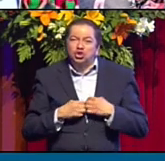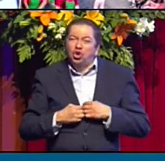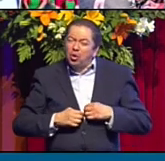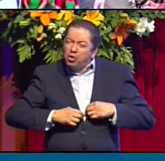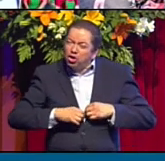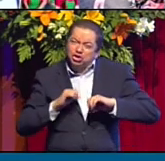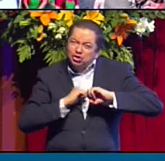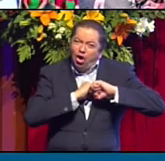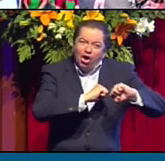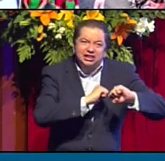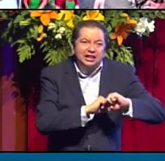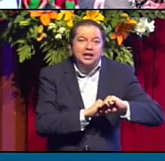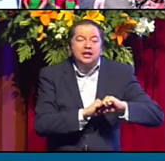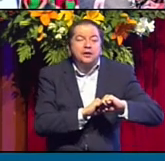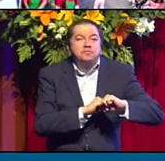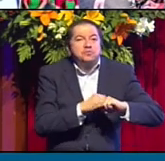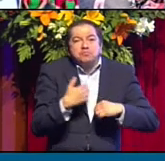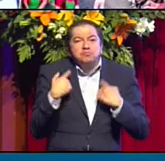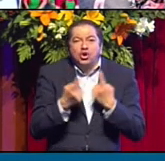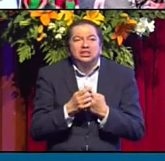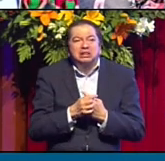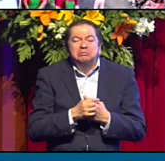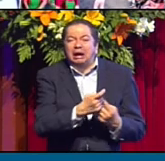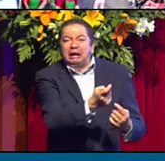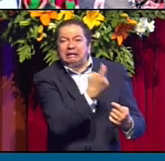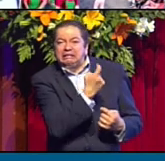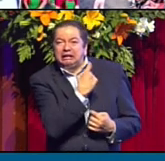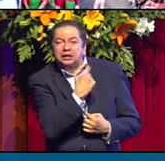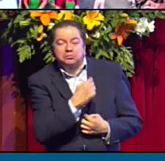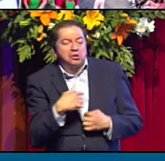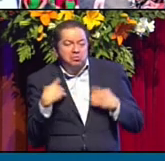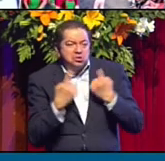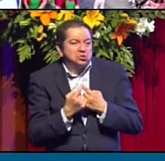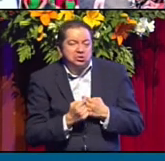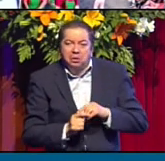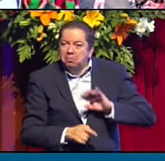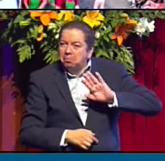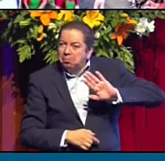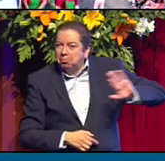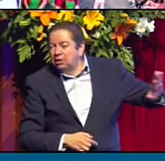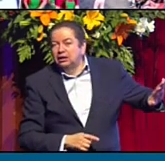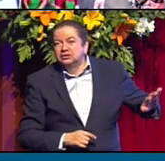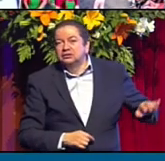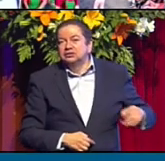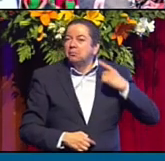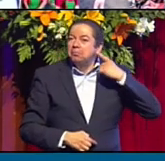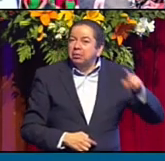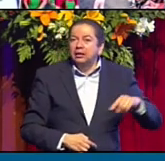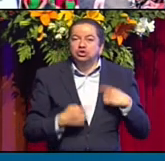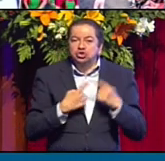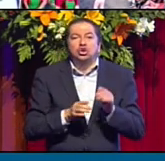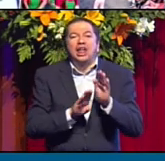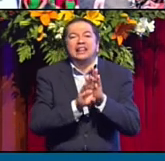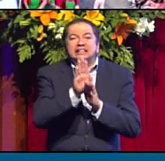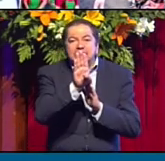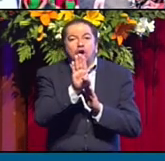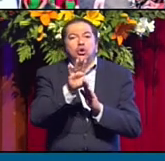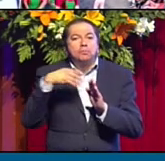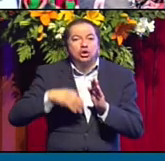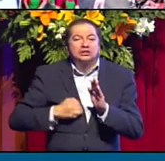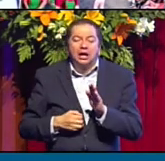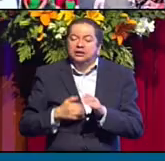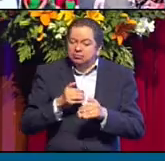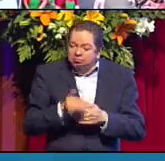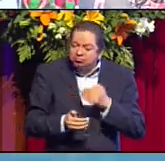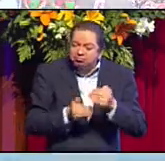porque entendemos que es difícil, que es complicado, que nos van a criticar, pero que no podemos detener el desarrollo, que no podemos detener algo que es tan